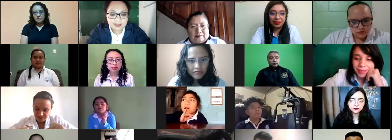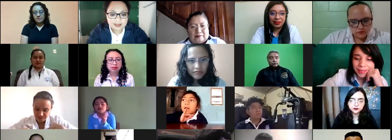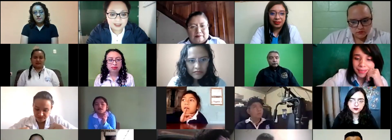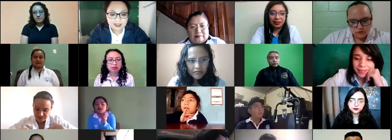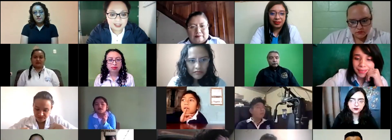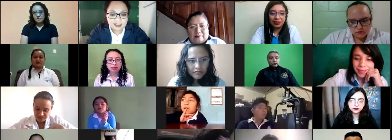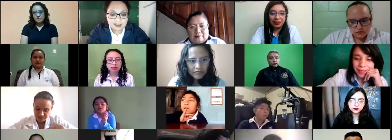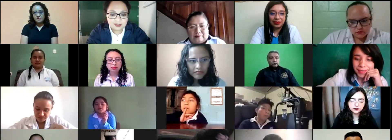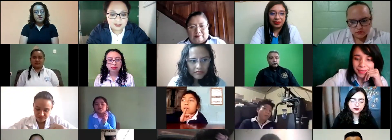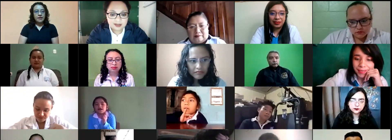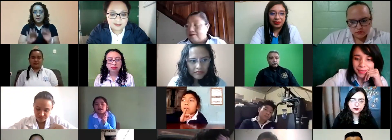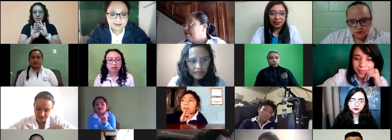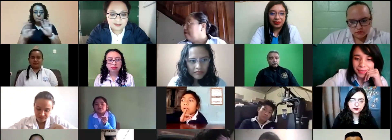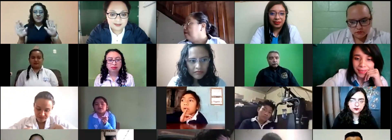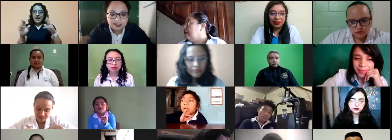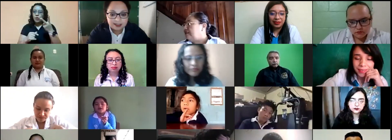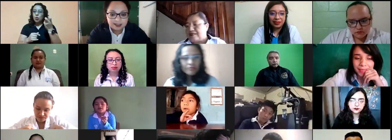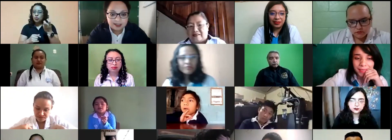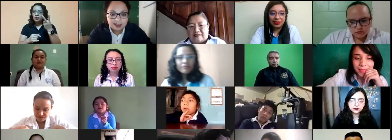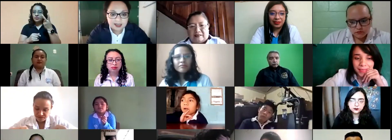Muy bien, aquí la tengo otra vez.